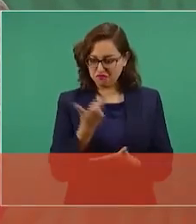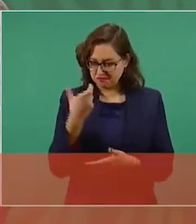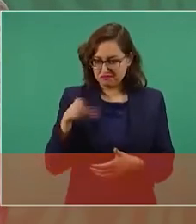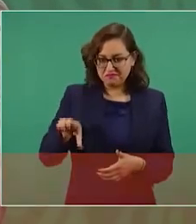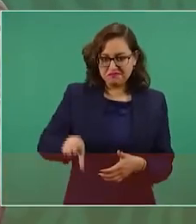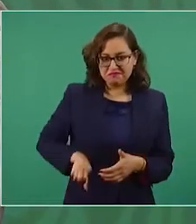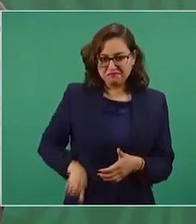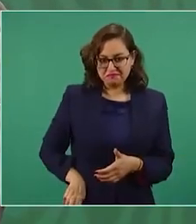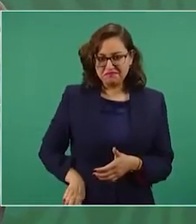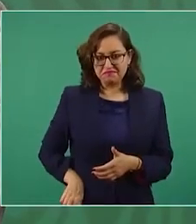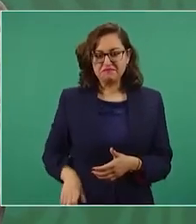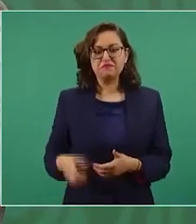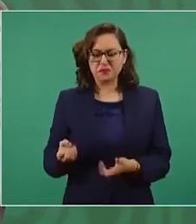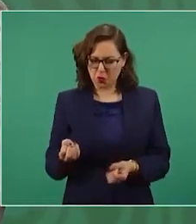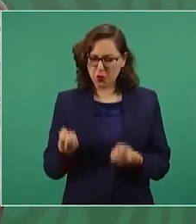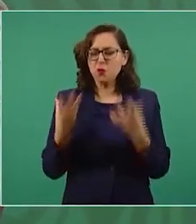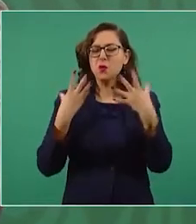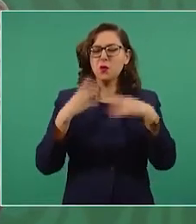por